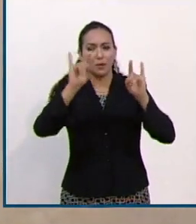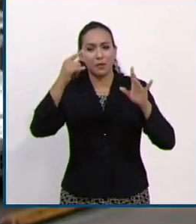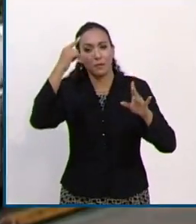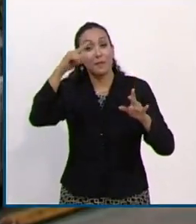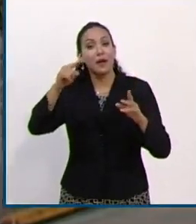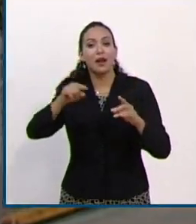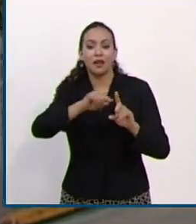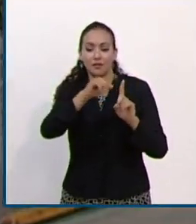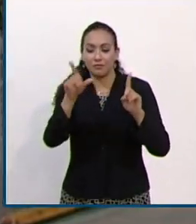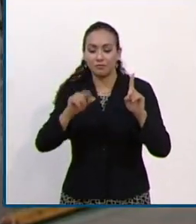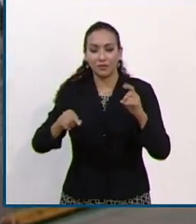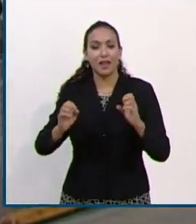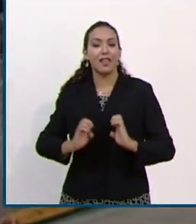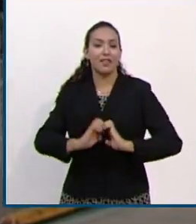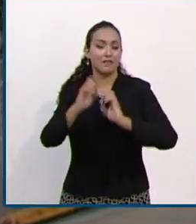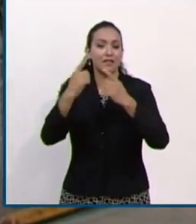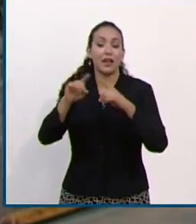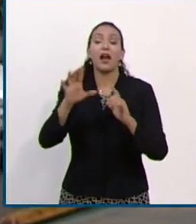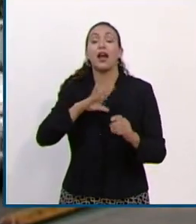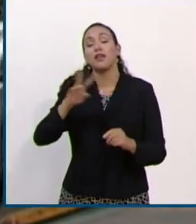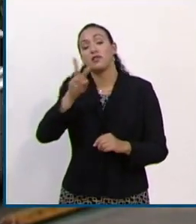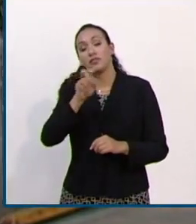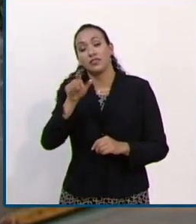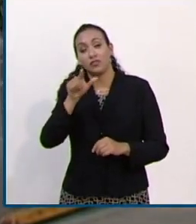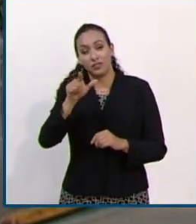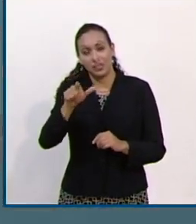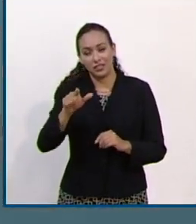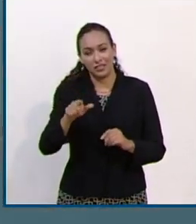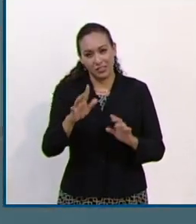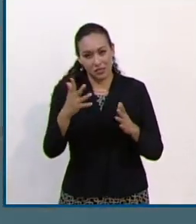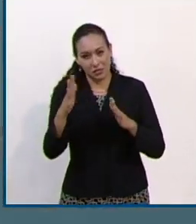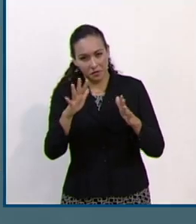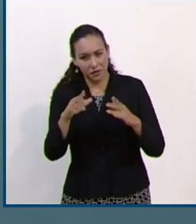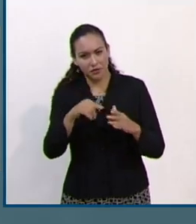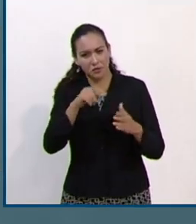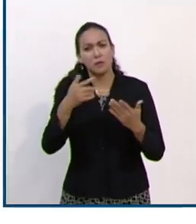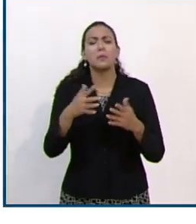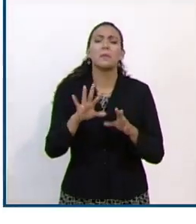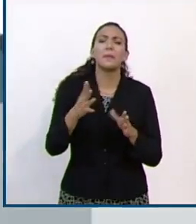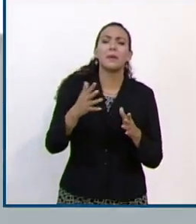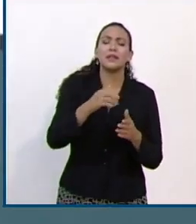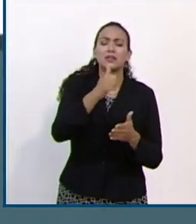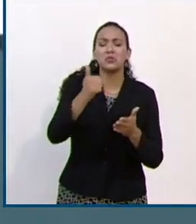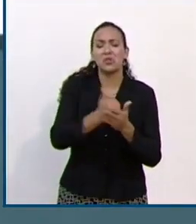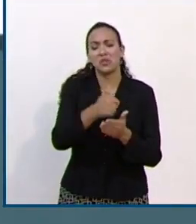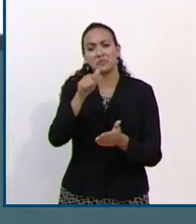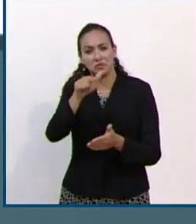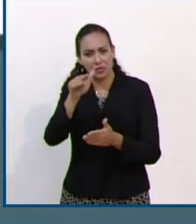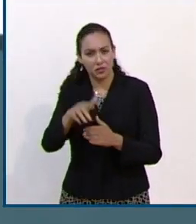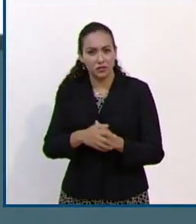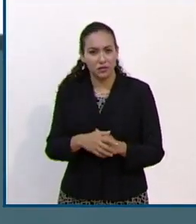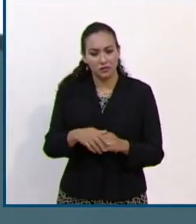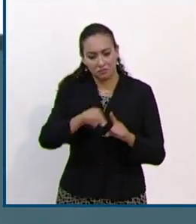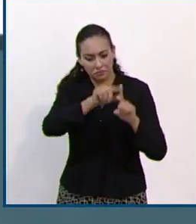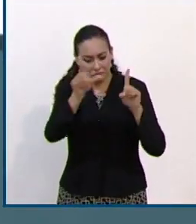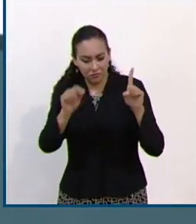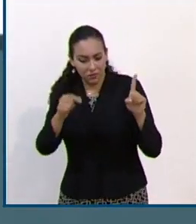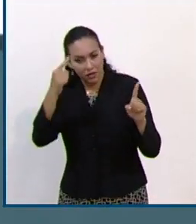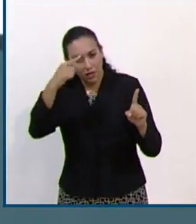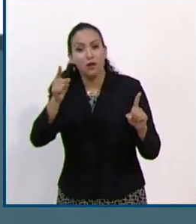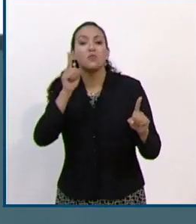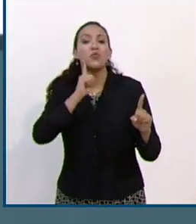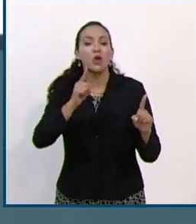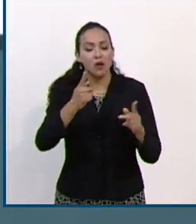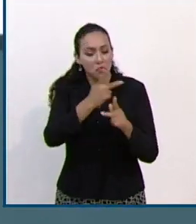país. Por lo menos han instalado 217 despachadores en inmuebles de 47 ciudades, con el fin de facilitar el acceso a